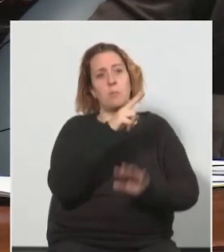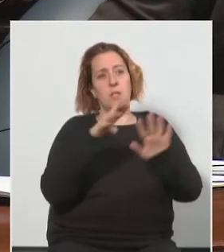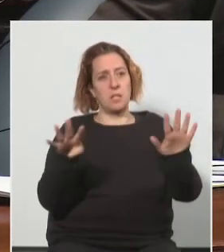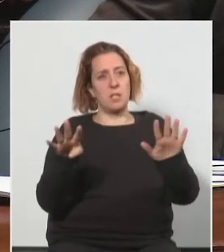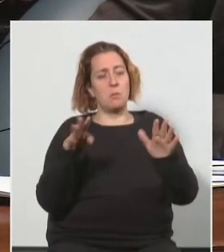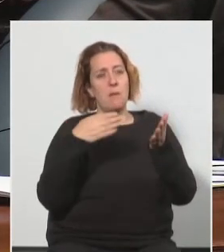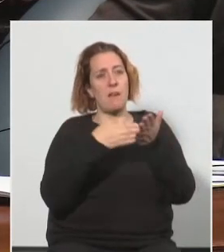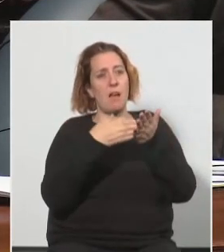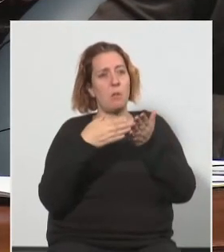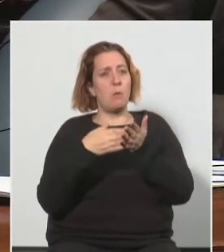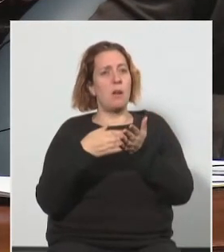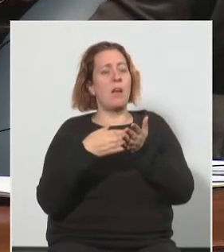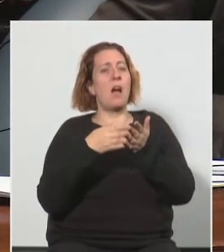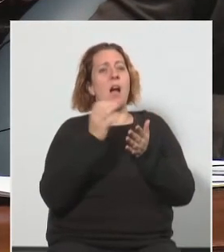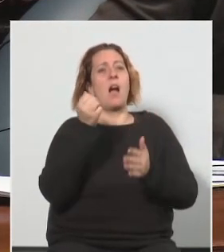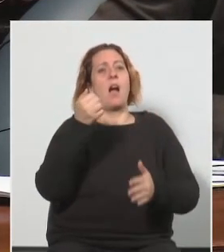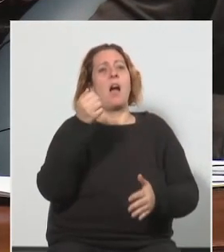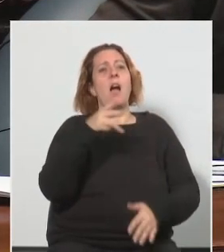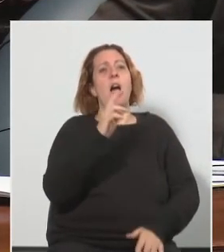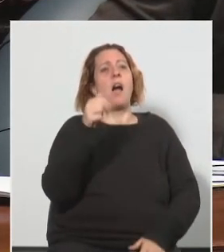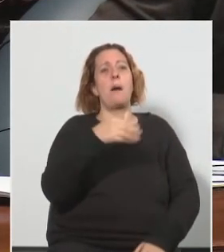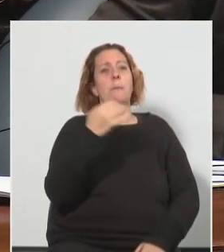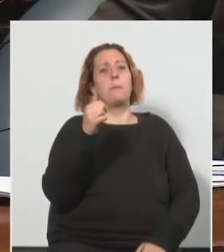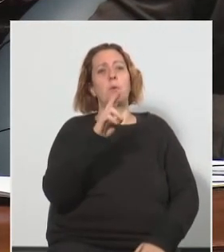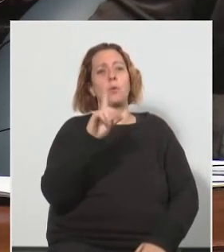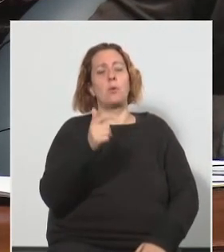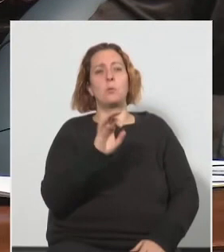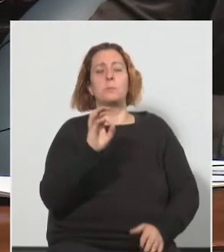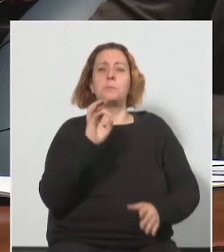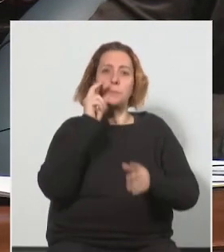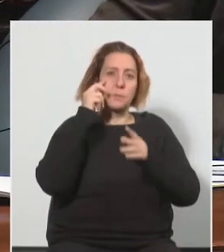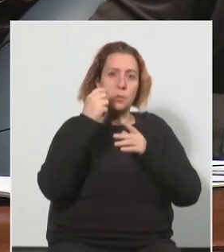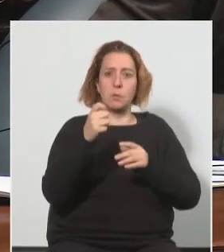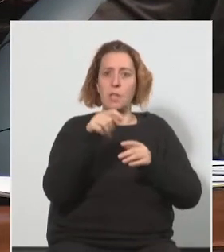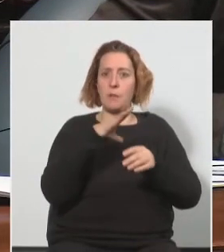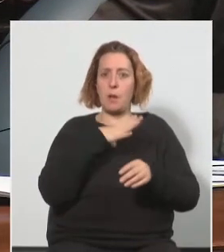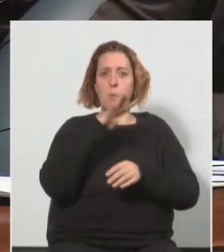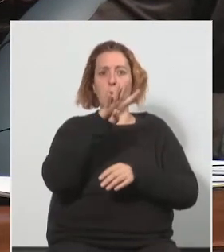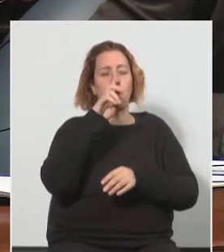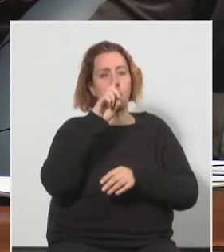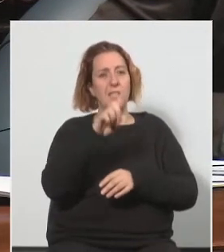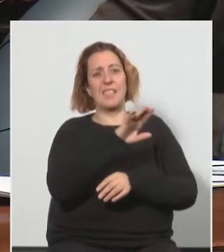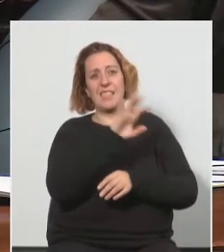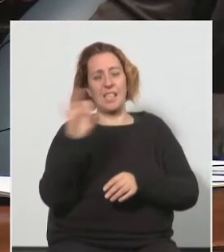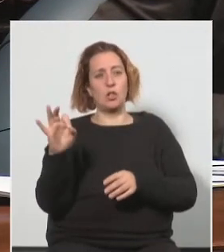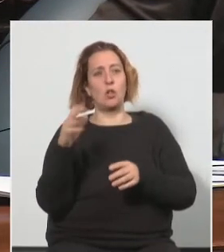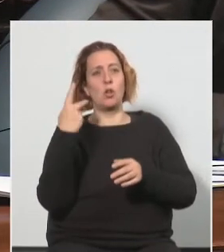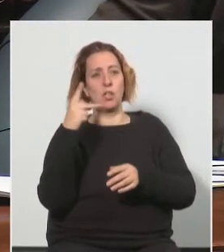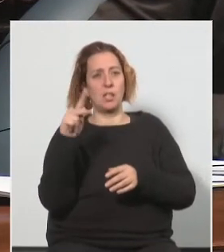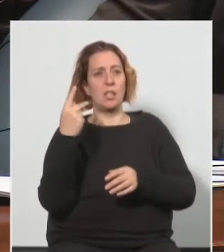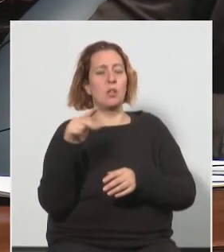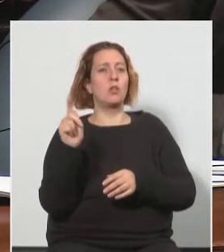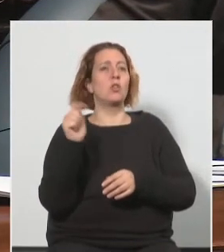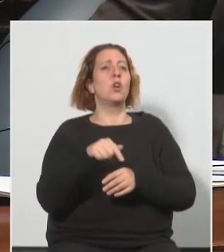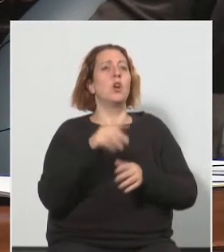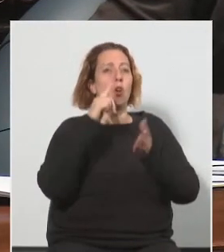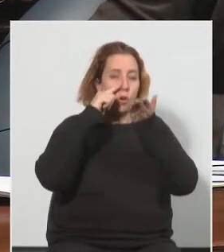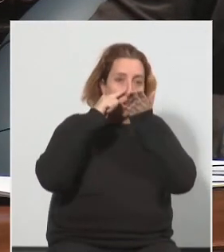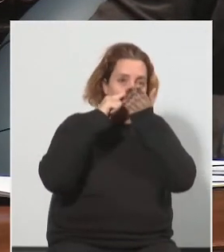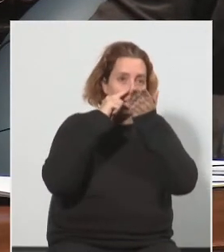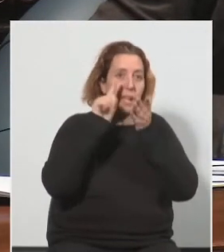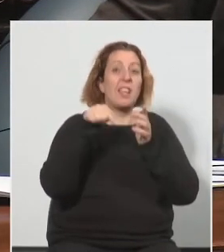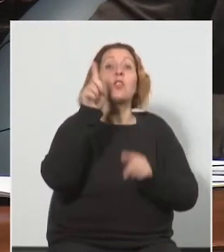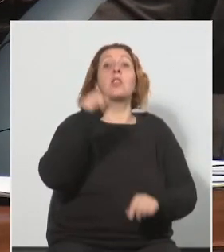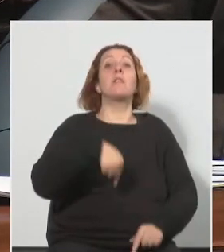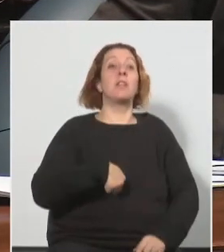2019, la aduana del puerto de Hamburgo detectó 4.500 kilos de cocaína procedentes de nuestro país.